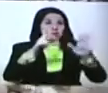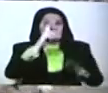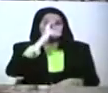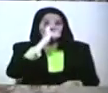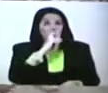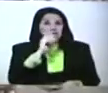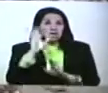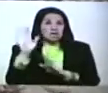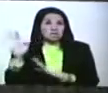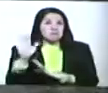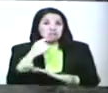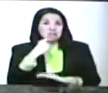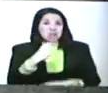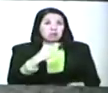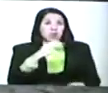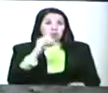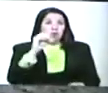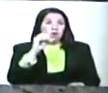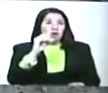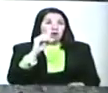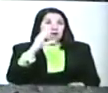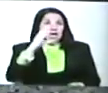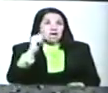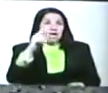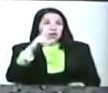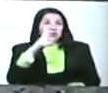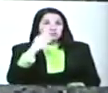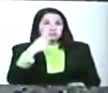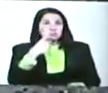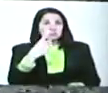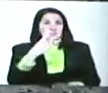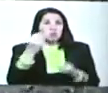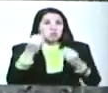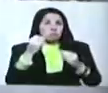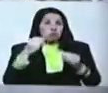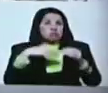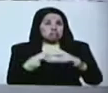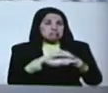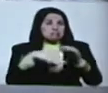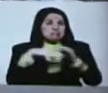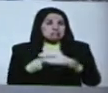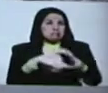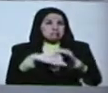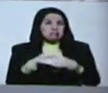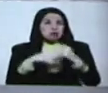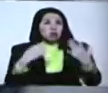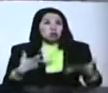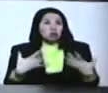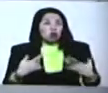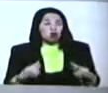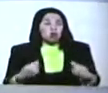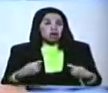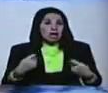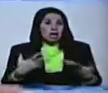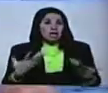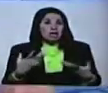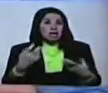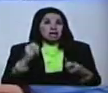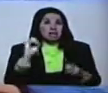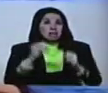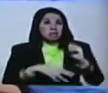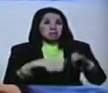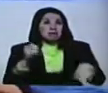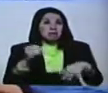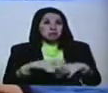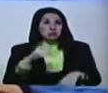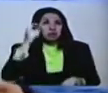dijo Carlos Ocariz, el rostro del municipio Sucre. Sus calles acumulan 500 toneladas de basura a diario. Hoy en día podemos decir